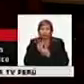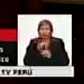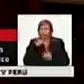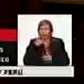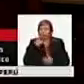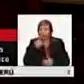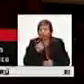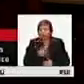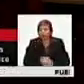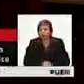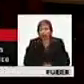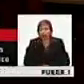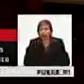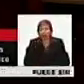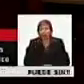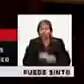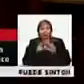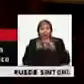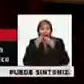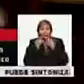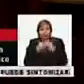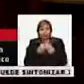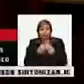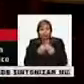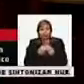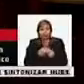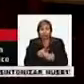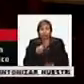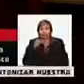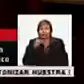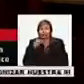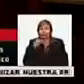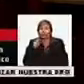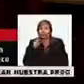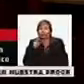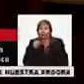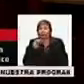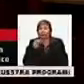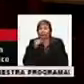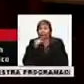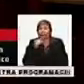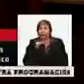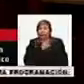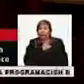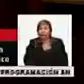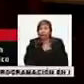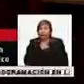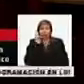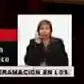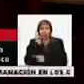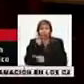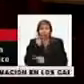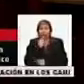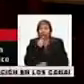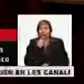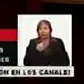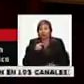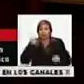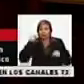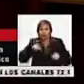cuando íbamos a las clases del Parlamento Universitario, el maestro decía,